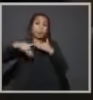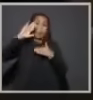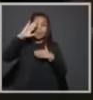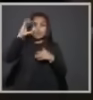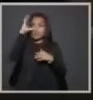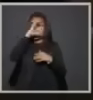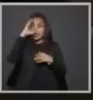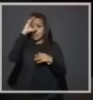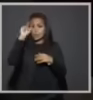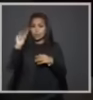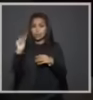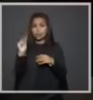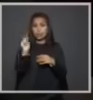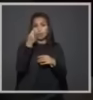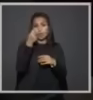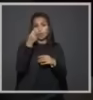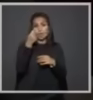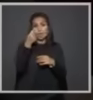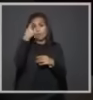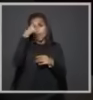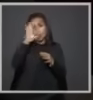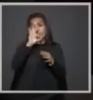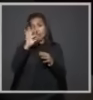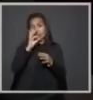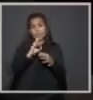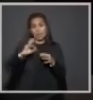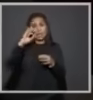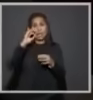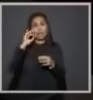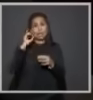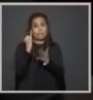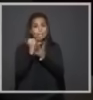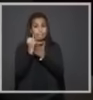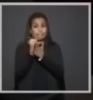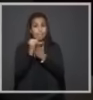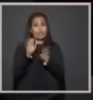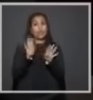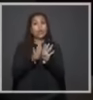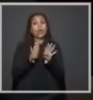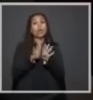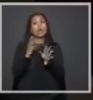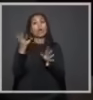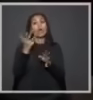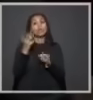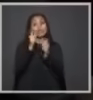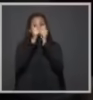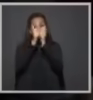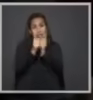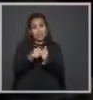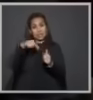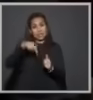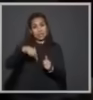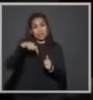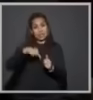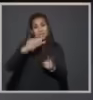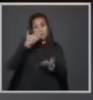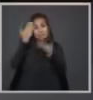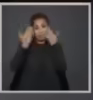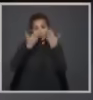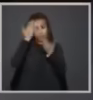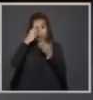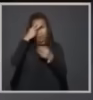en el país fuera de aumentar el presupuesto? ¿Y esto cómo hará que los científicos nacionales prefieran quedarse en México a emigrar al